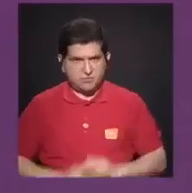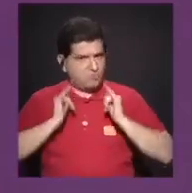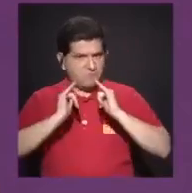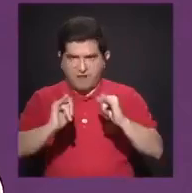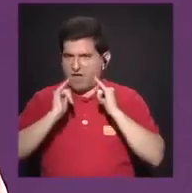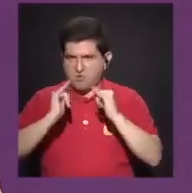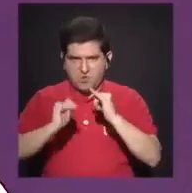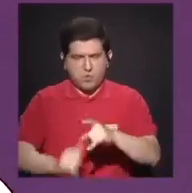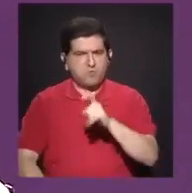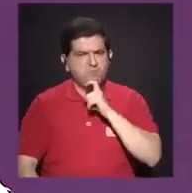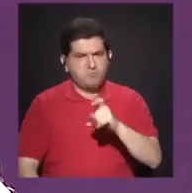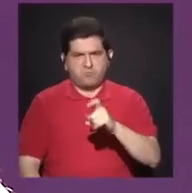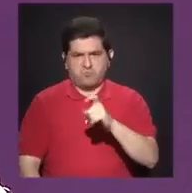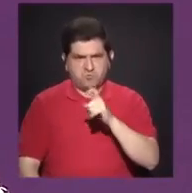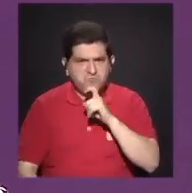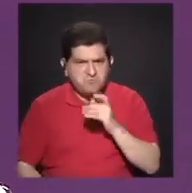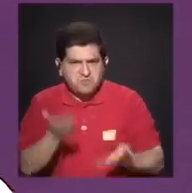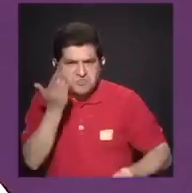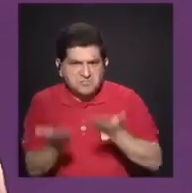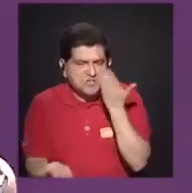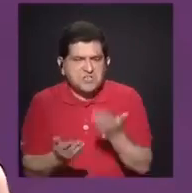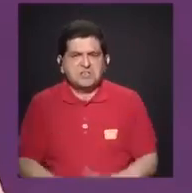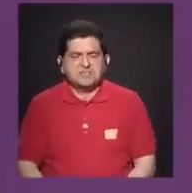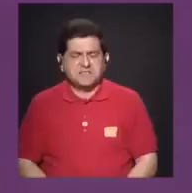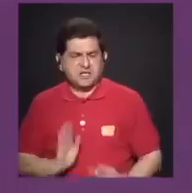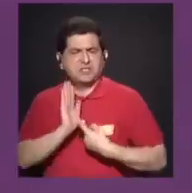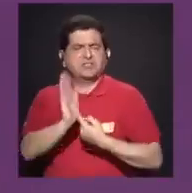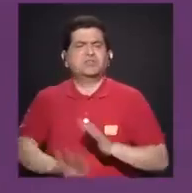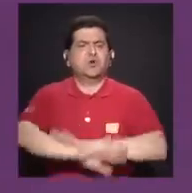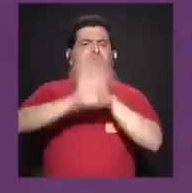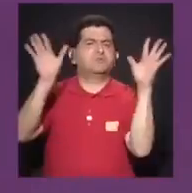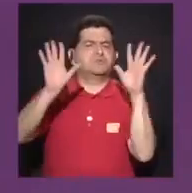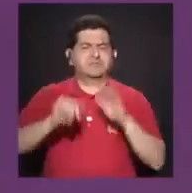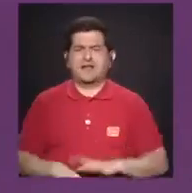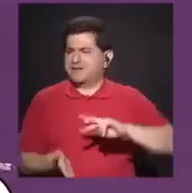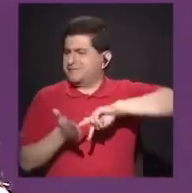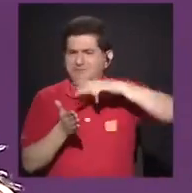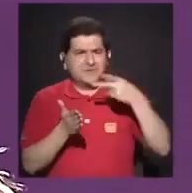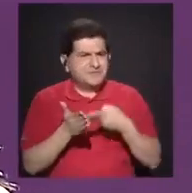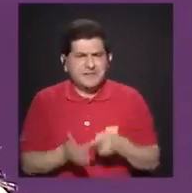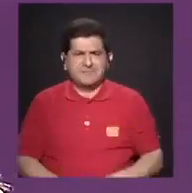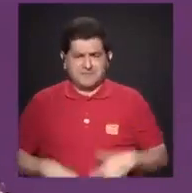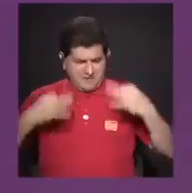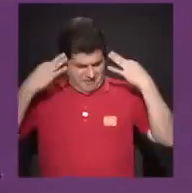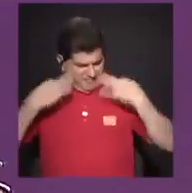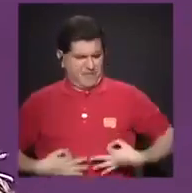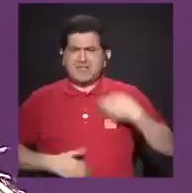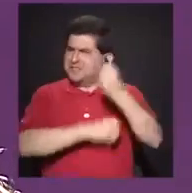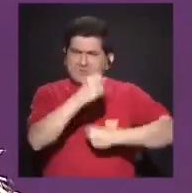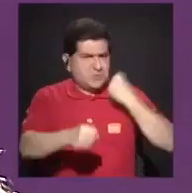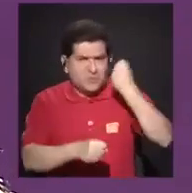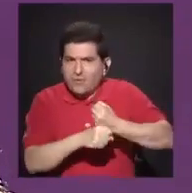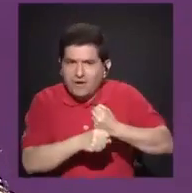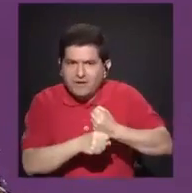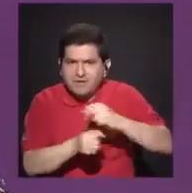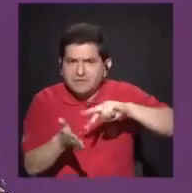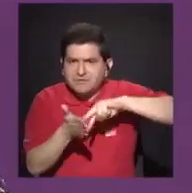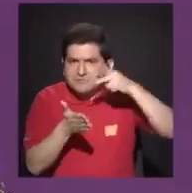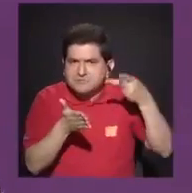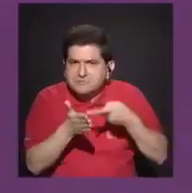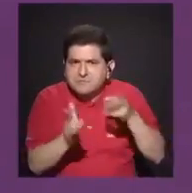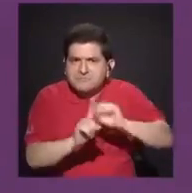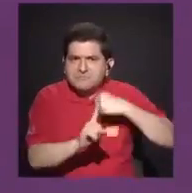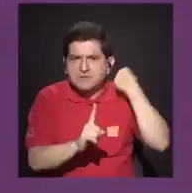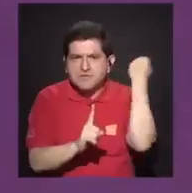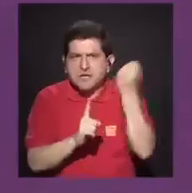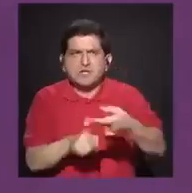desigualdad ha sido más difícil quizá de poder explicitar, porque no es una cuestión ni física ni etaria, sino que tiene que ver con una